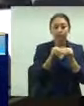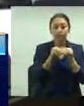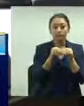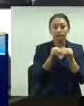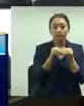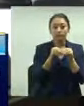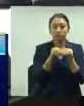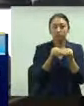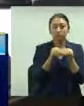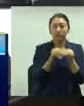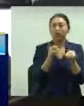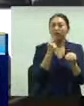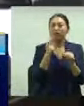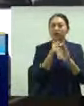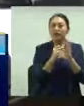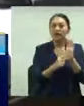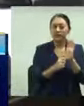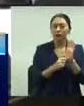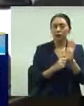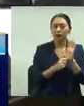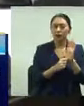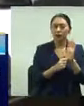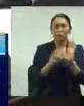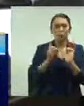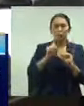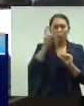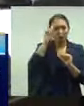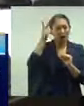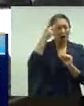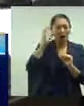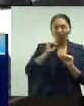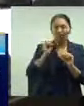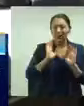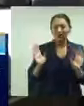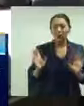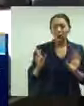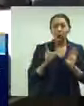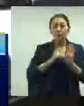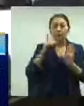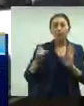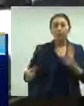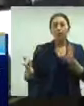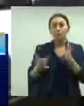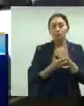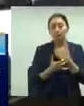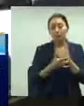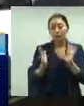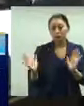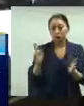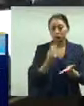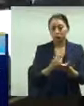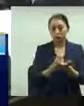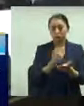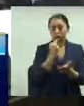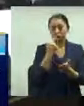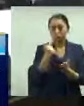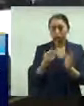los lo que dice el artículo, no nos vamos a inventar nada, que los dictámenes técnicos y presupuestarios que establezcan